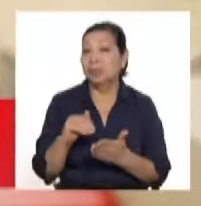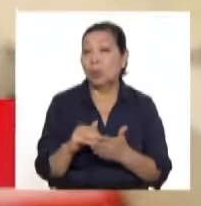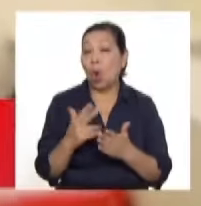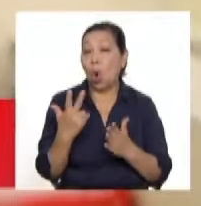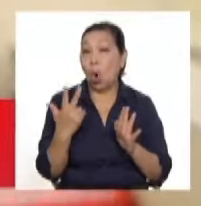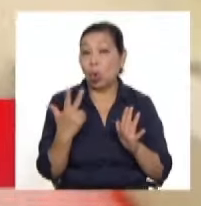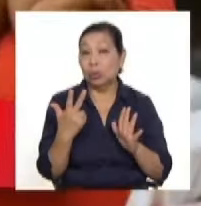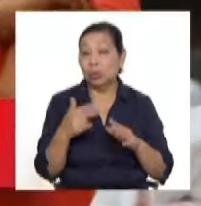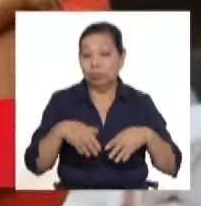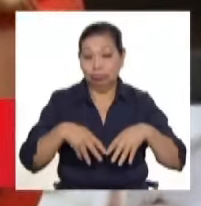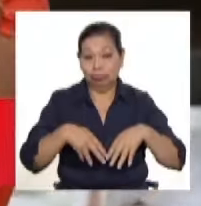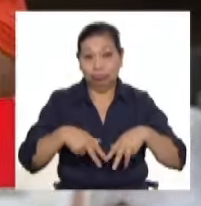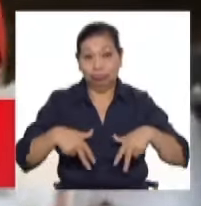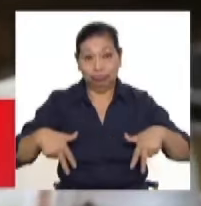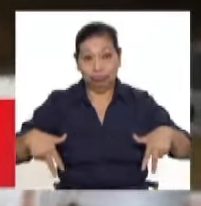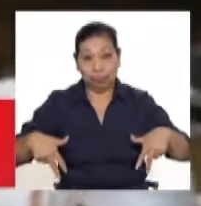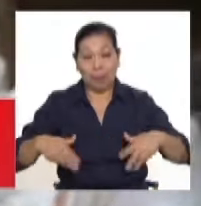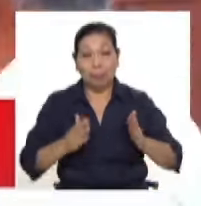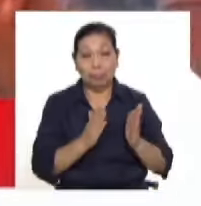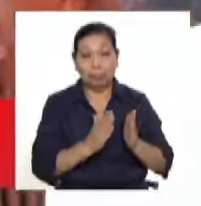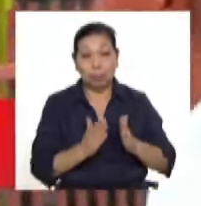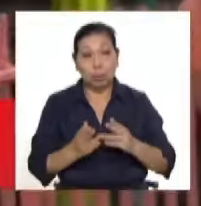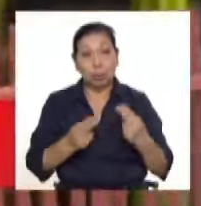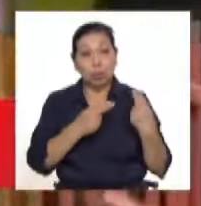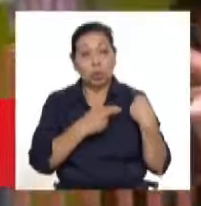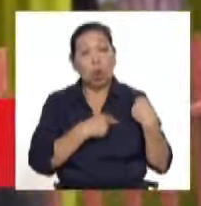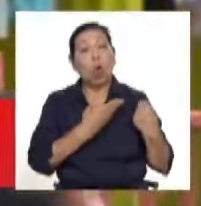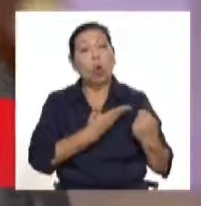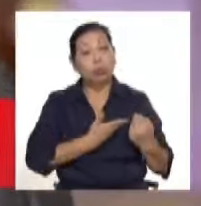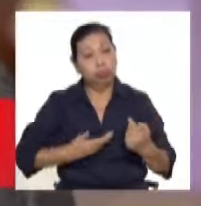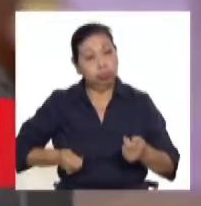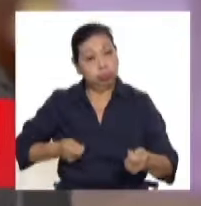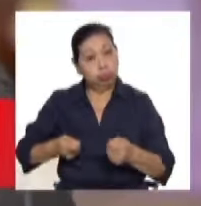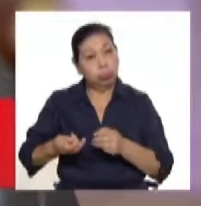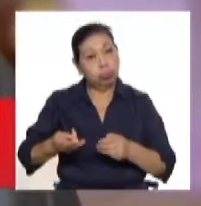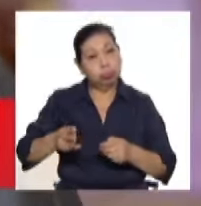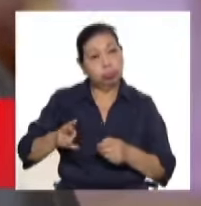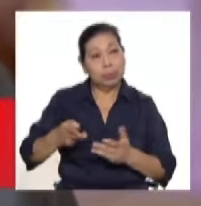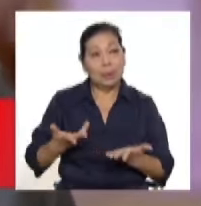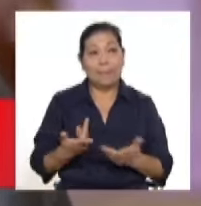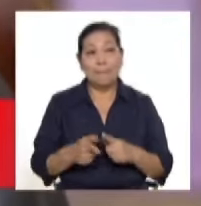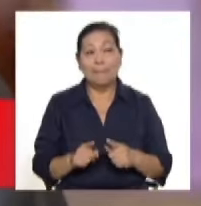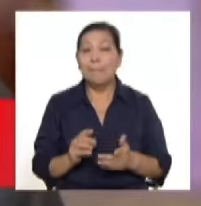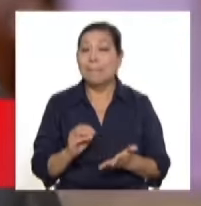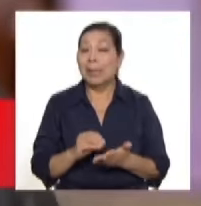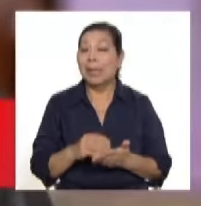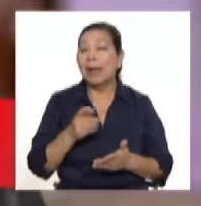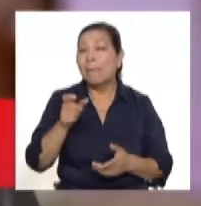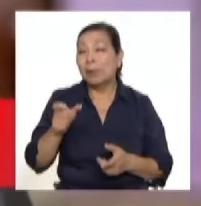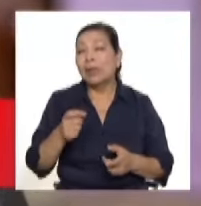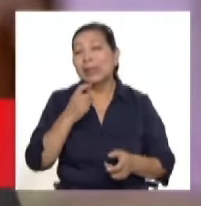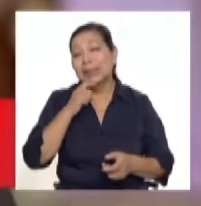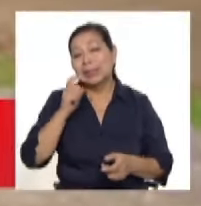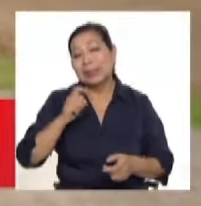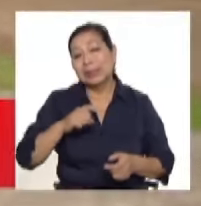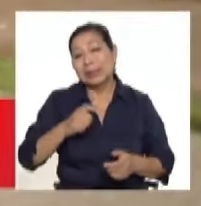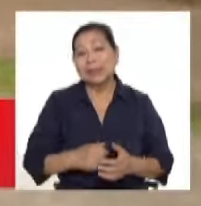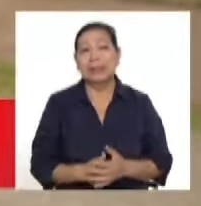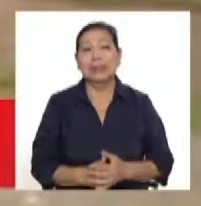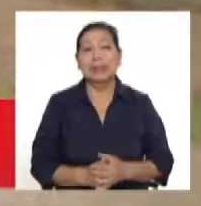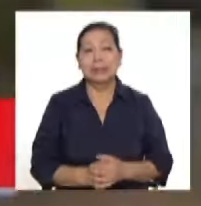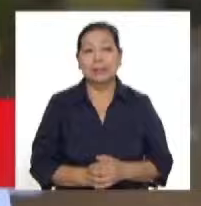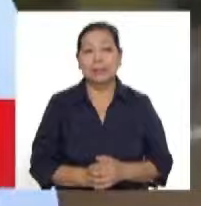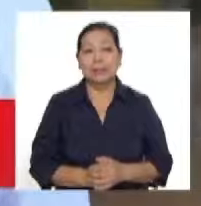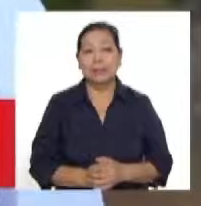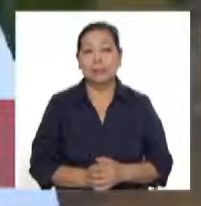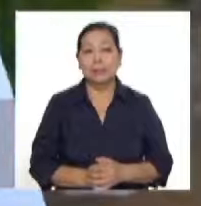8 candidatos y, según afirmó, se prepara para asumir un gobierno pro empresa sin olvidar a los más necesitados.